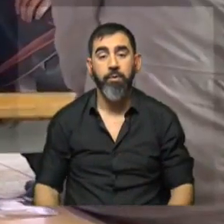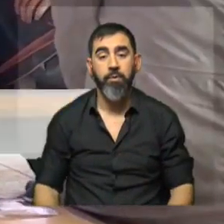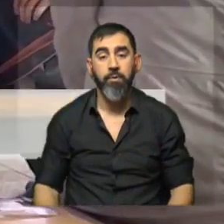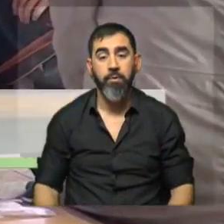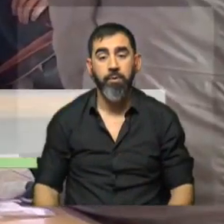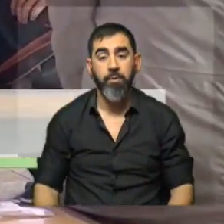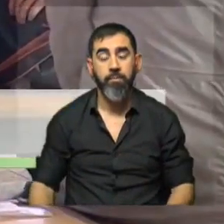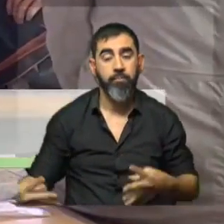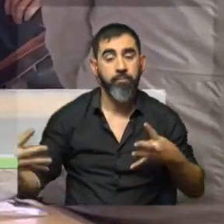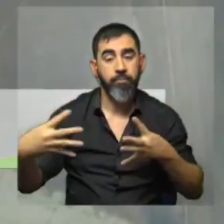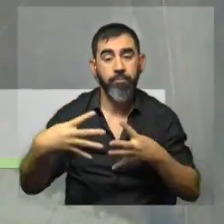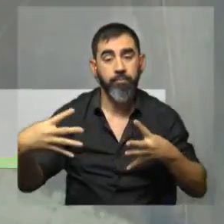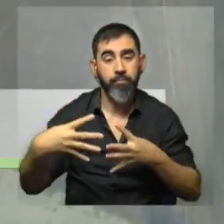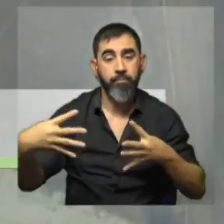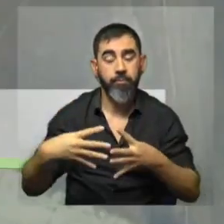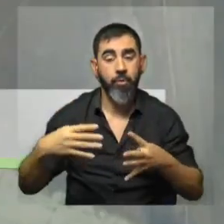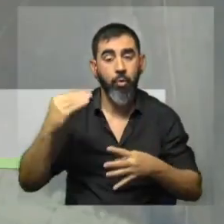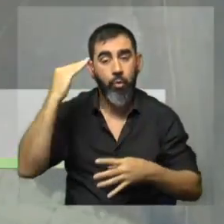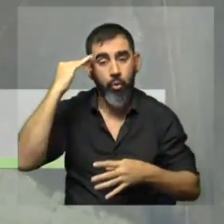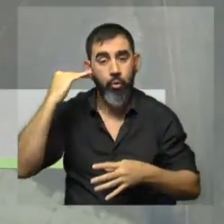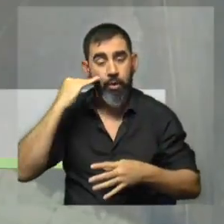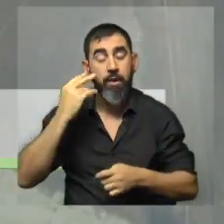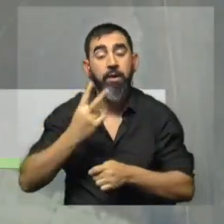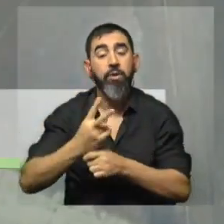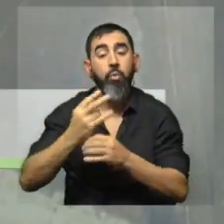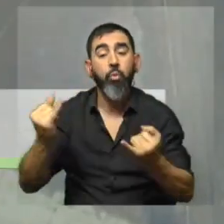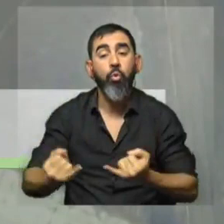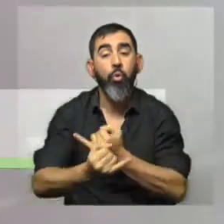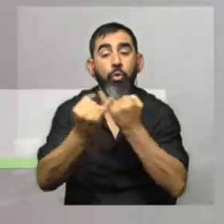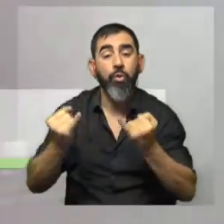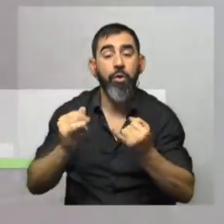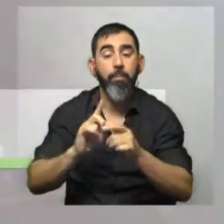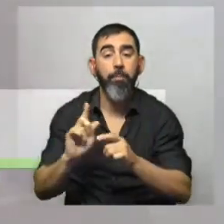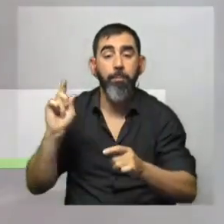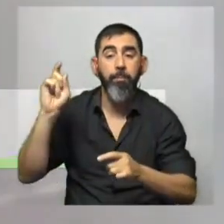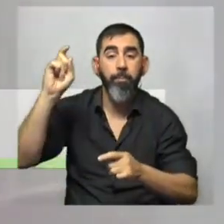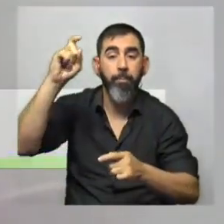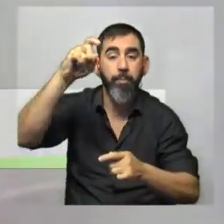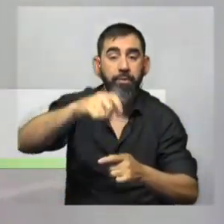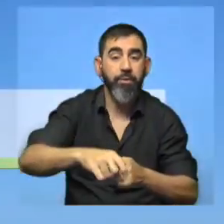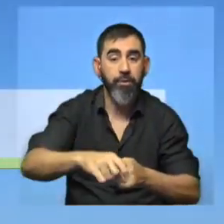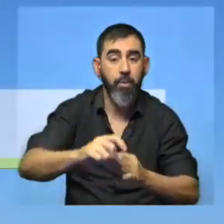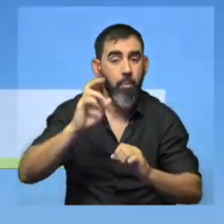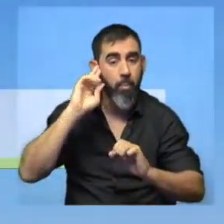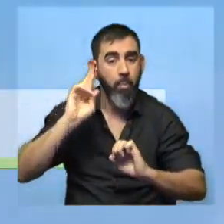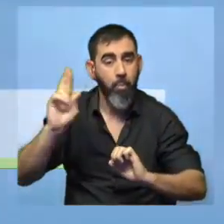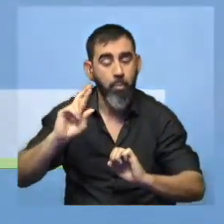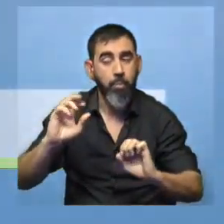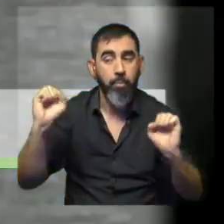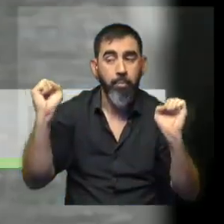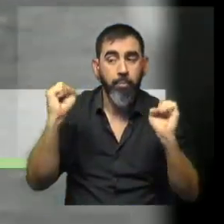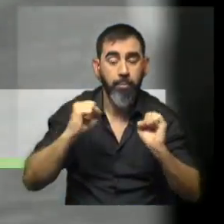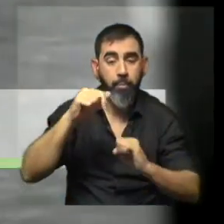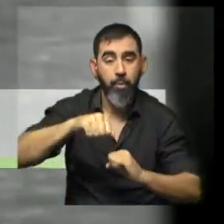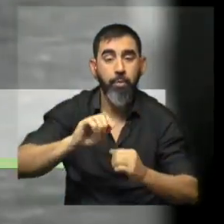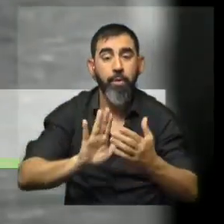Crece la tensión en la península de Corea en el segundo día de lanzamientos de misiles que hicieron sonar alarmas esta